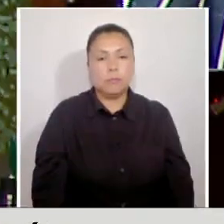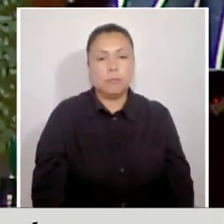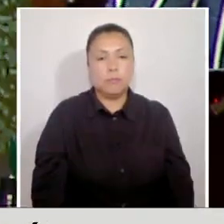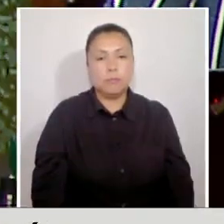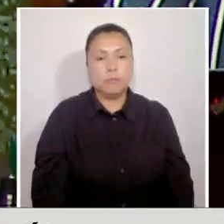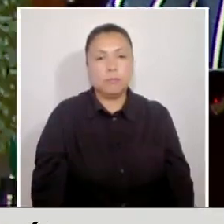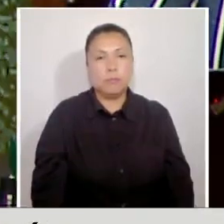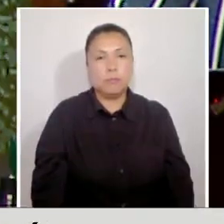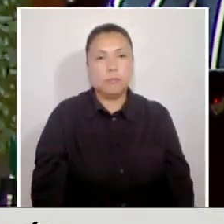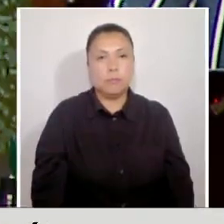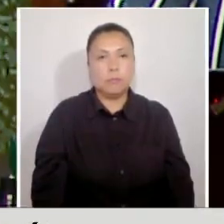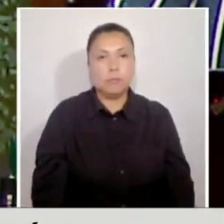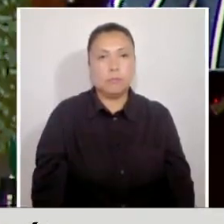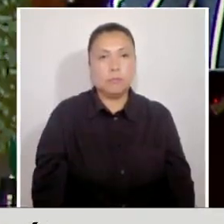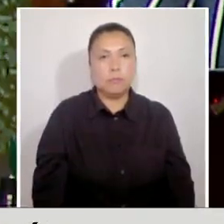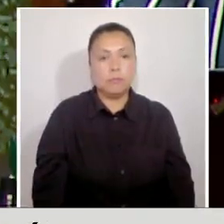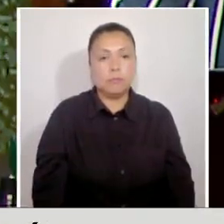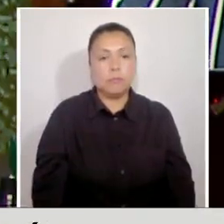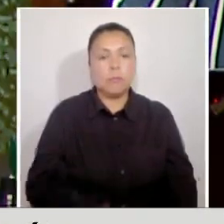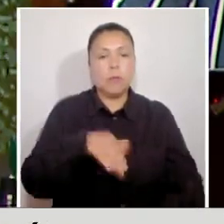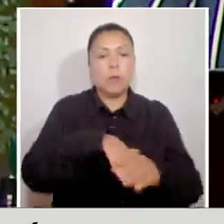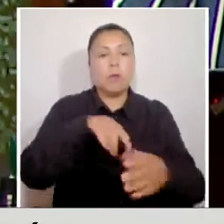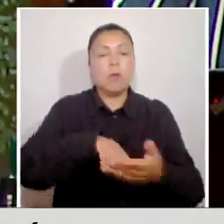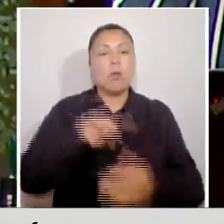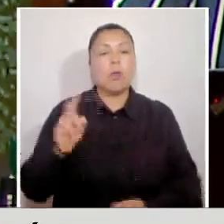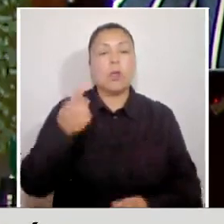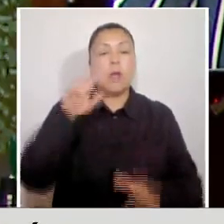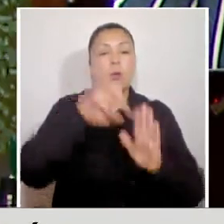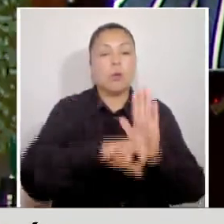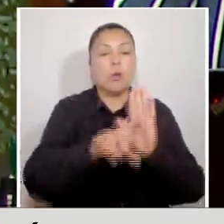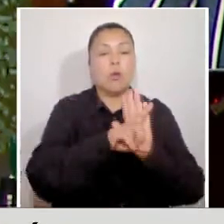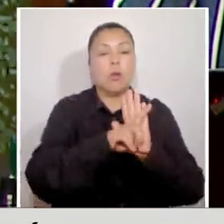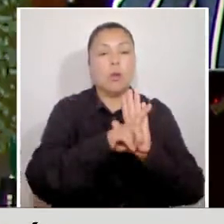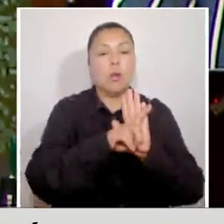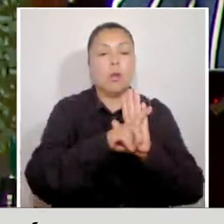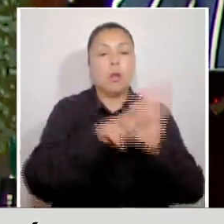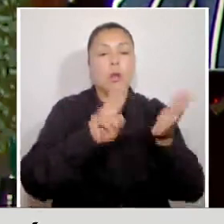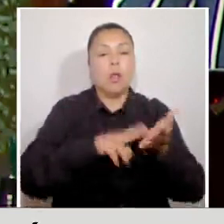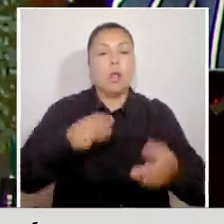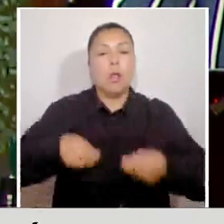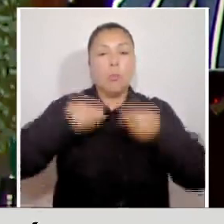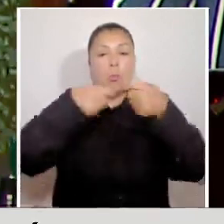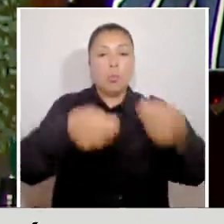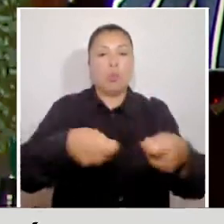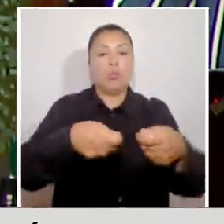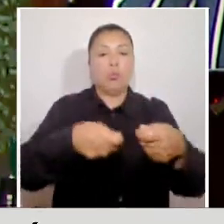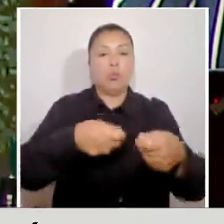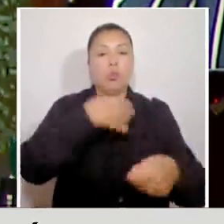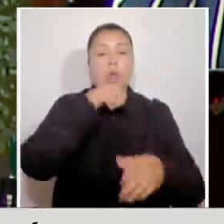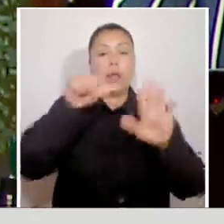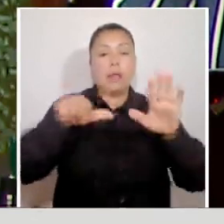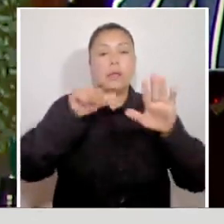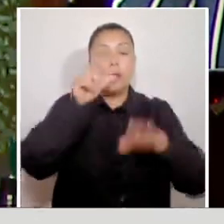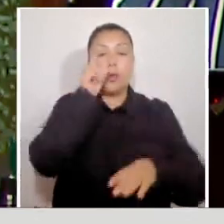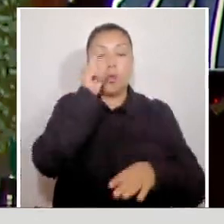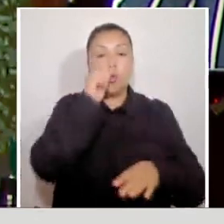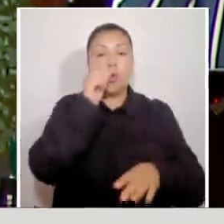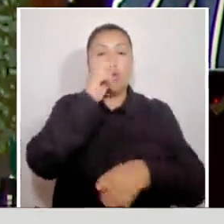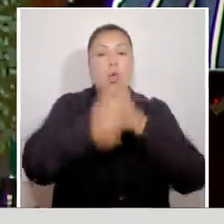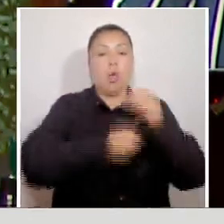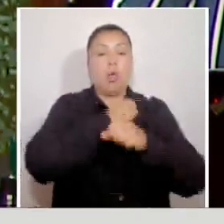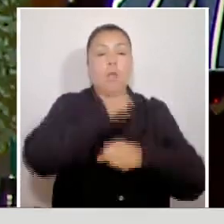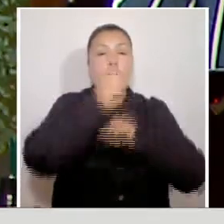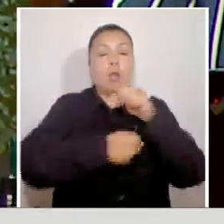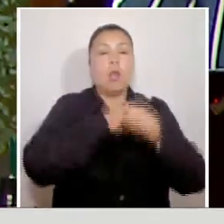aprobado en votación general el proyecto de ley originado en moción que declara el 16 de octubre de cada año como el Día de las